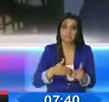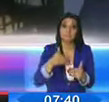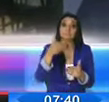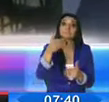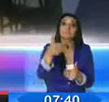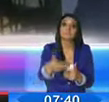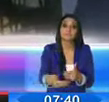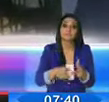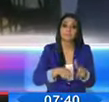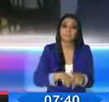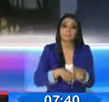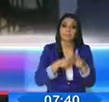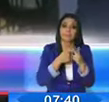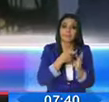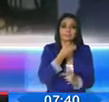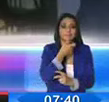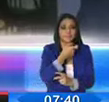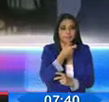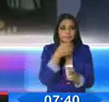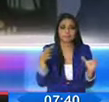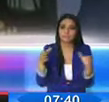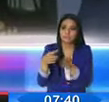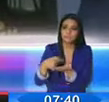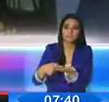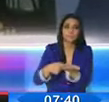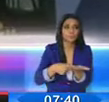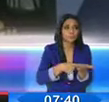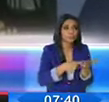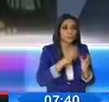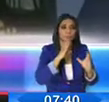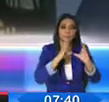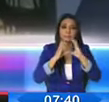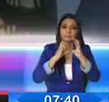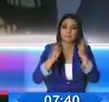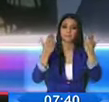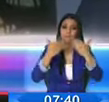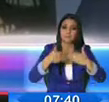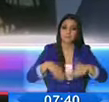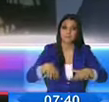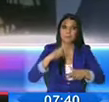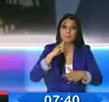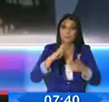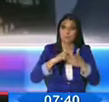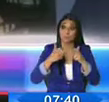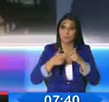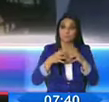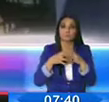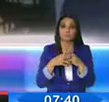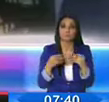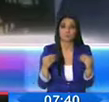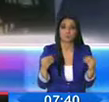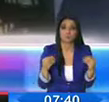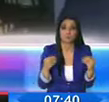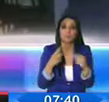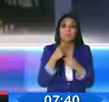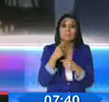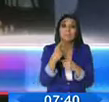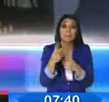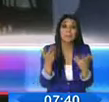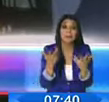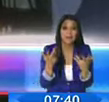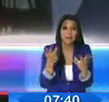las entrevistas las reuniones de conversaciones luego de solucionar este problema para la elaboración